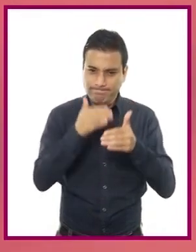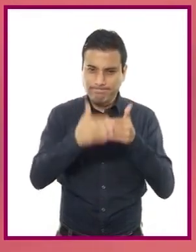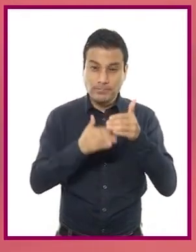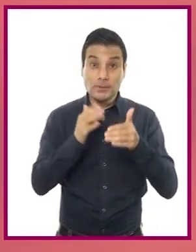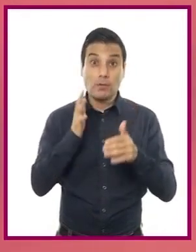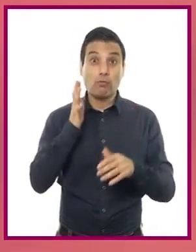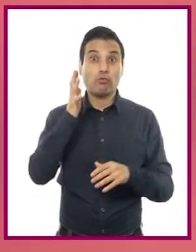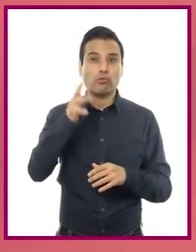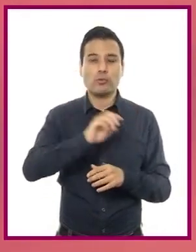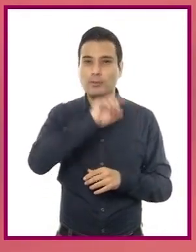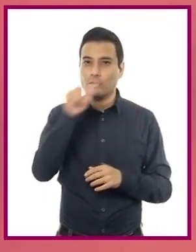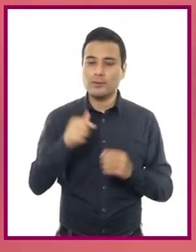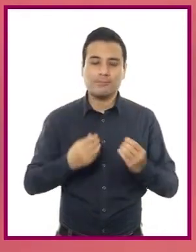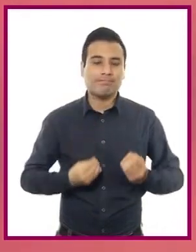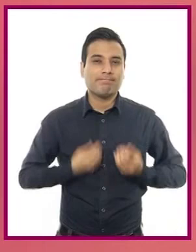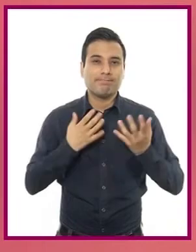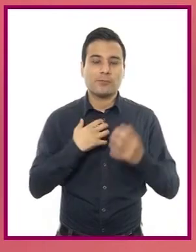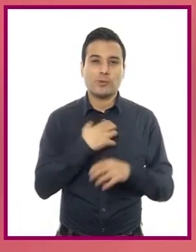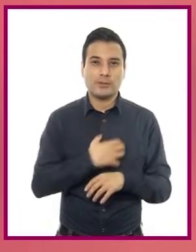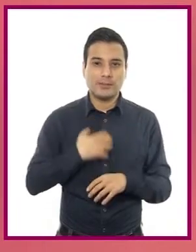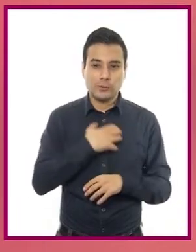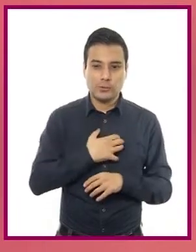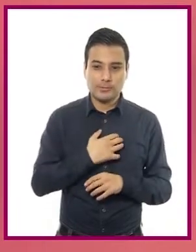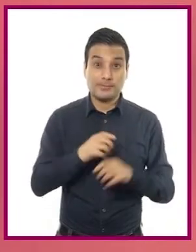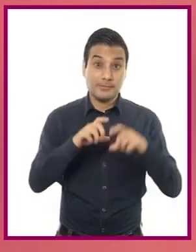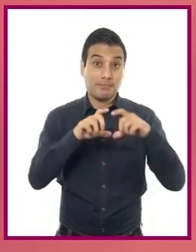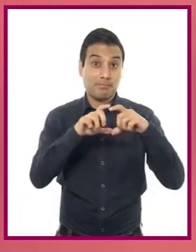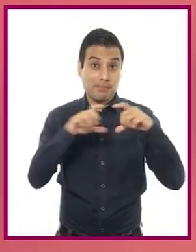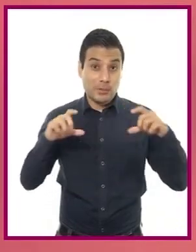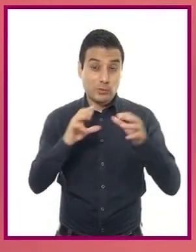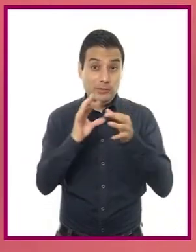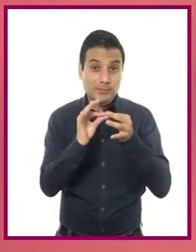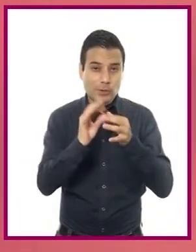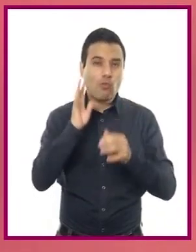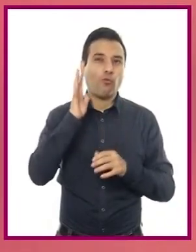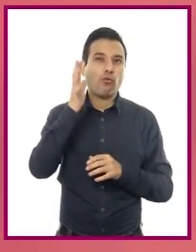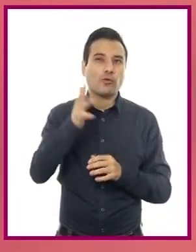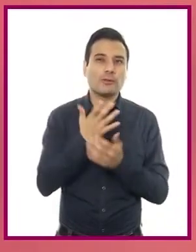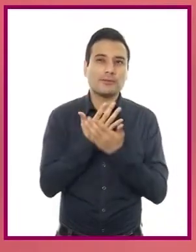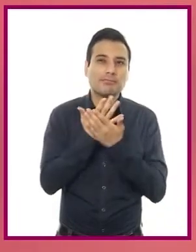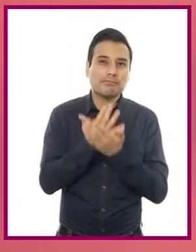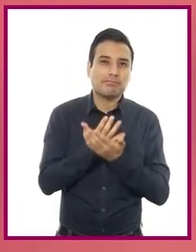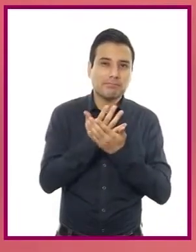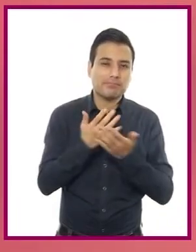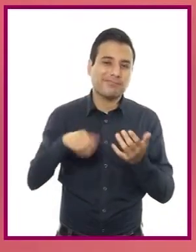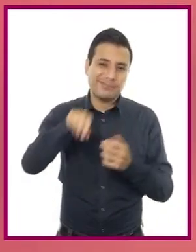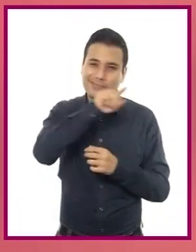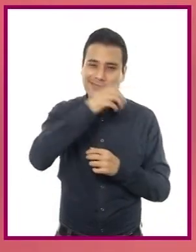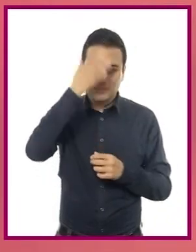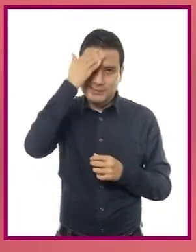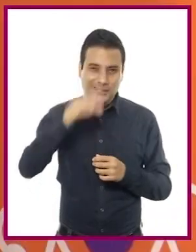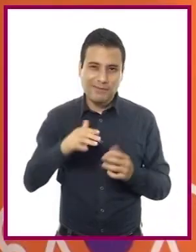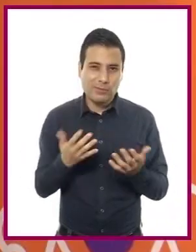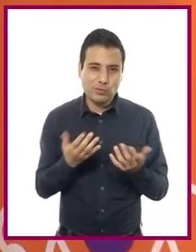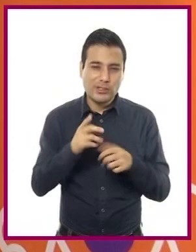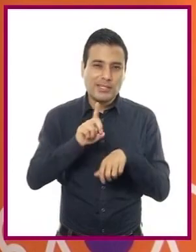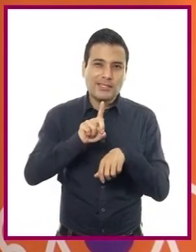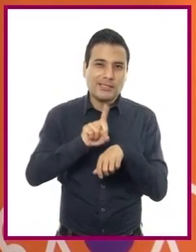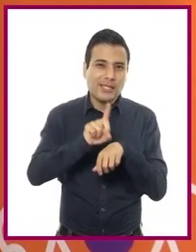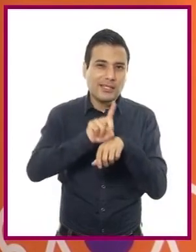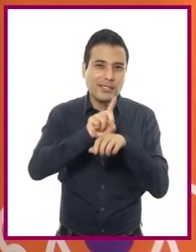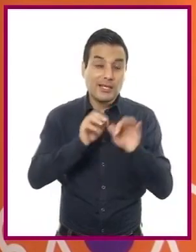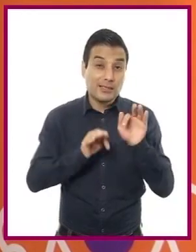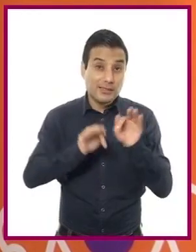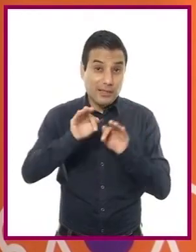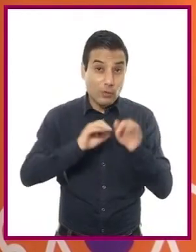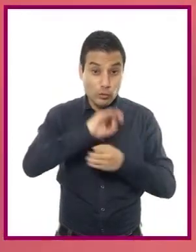recompensa. Ese verso habla de la esperanza en un futuro. Sabemos que en los quehaceres no todo puede